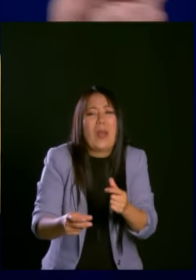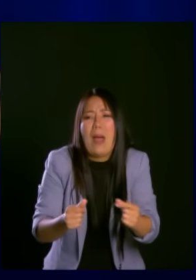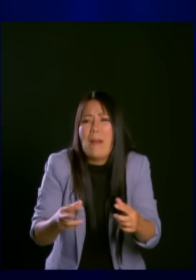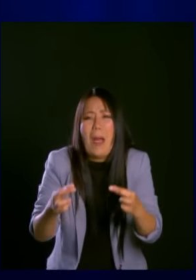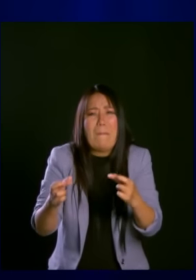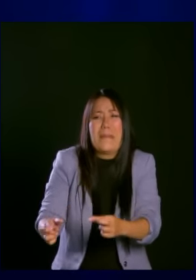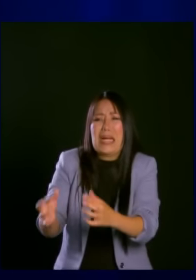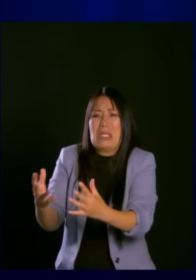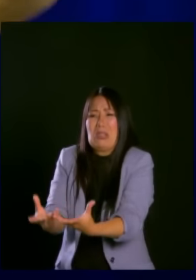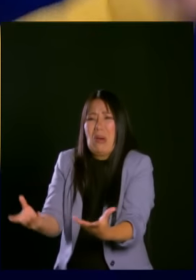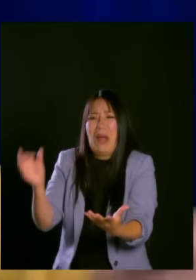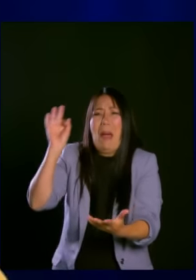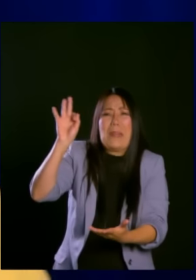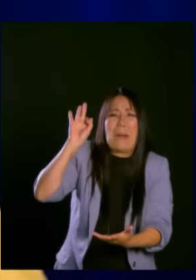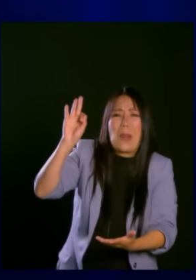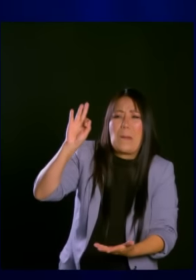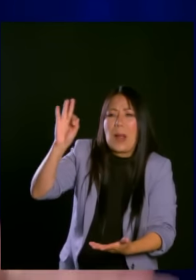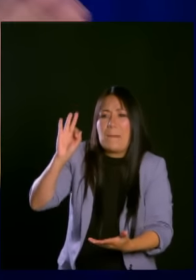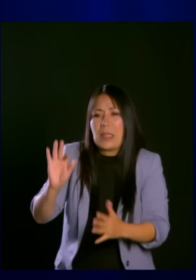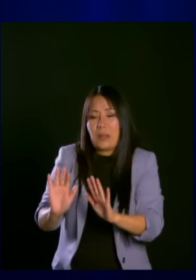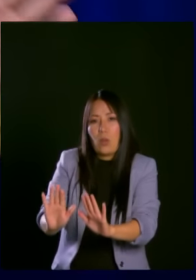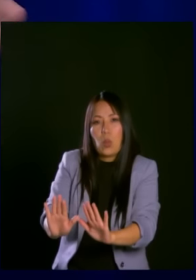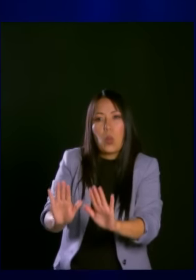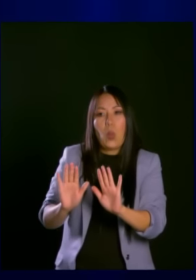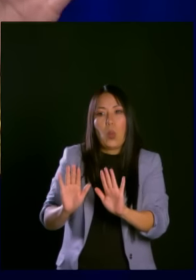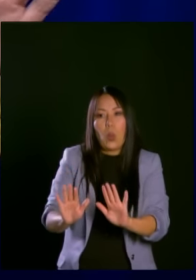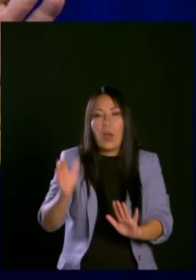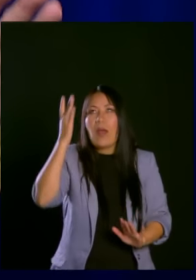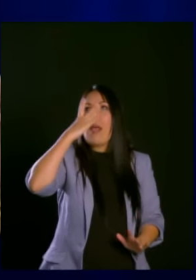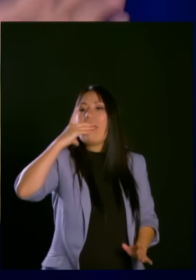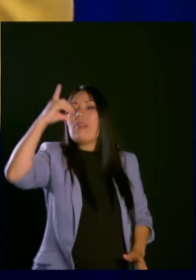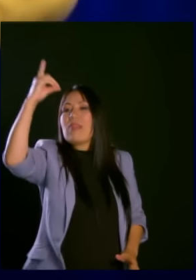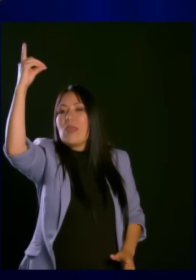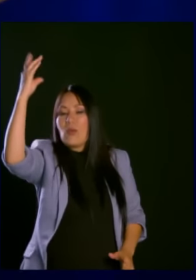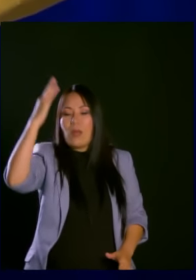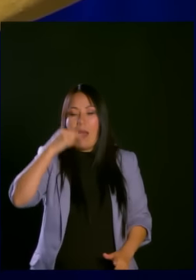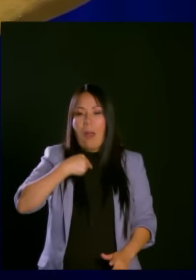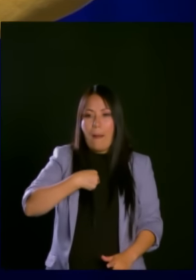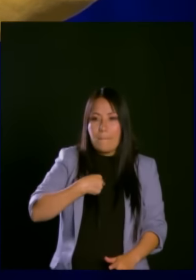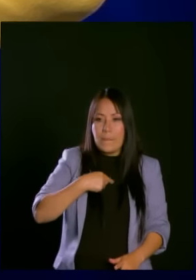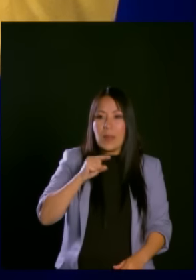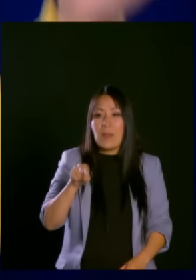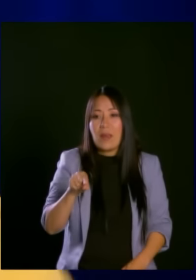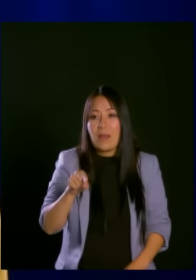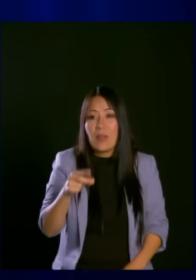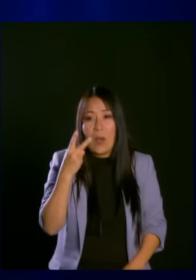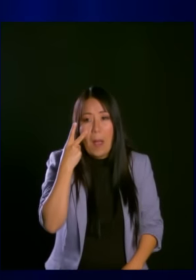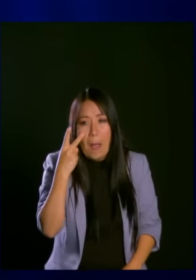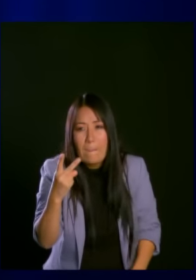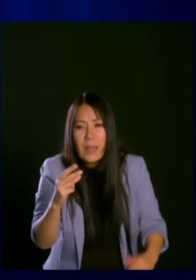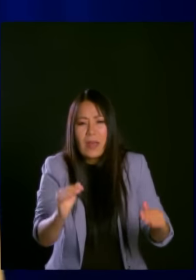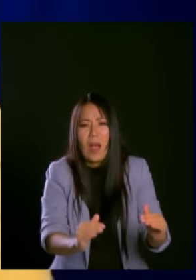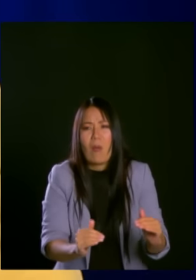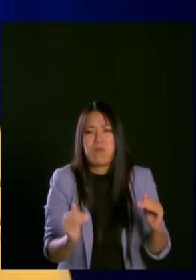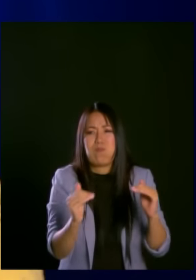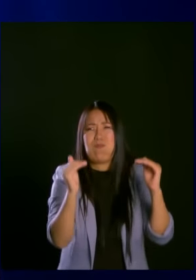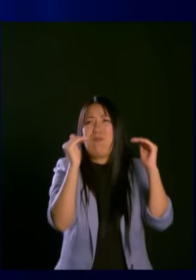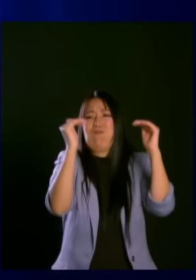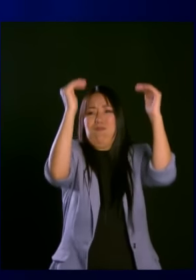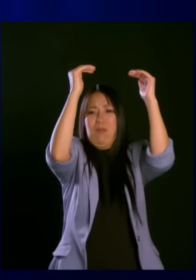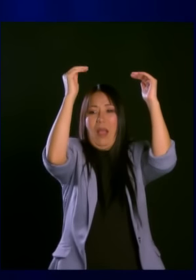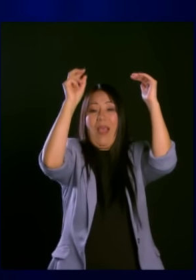perdiendo. Y uno empieza a poner mil excusas para eso. Y un día el Señor me dice: mira, me dice, entre más alto el edificio, más profundo el cimiento. Si